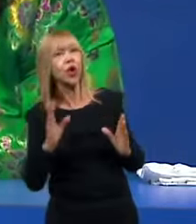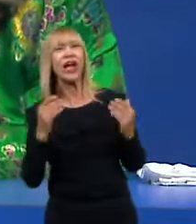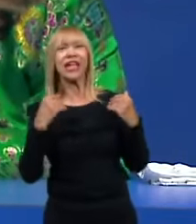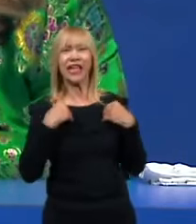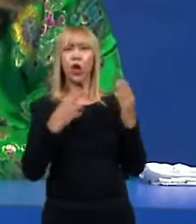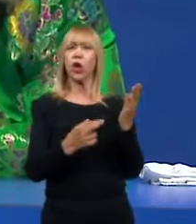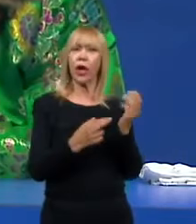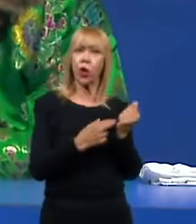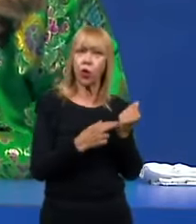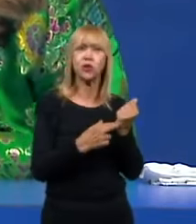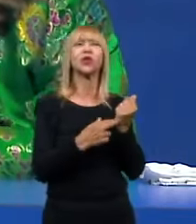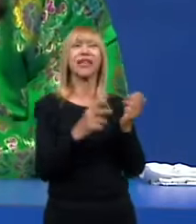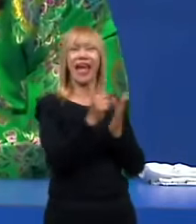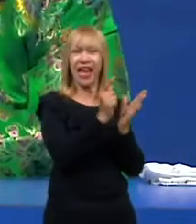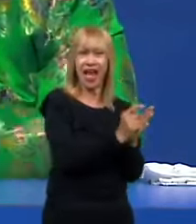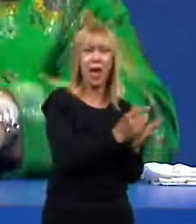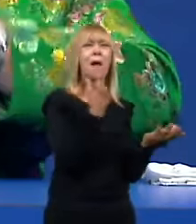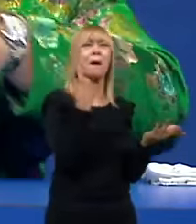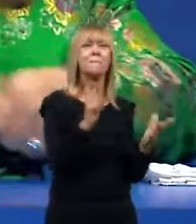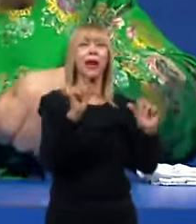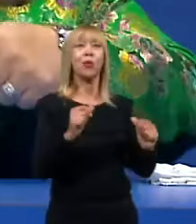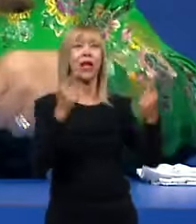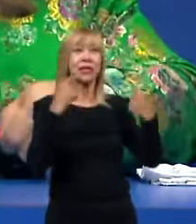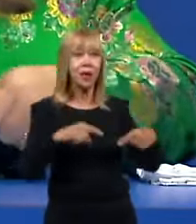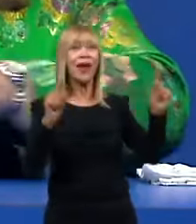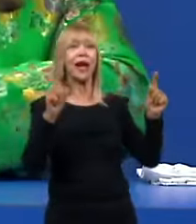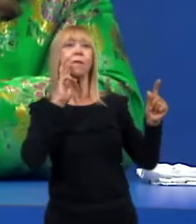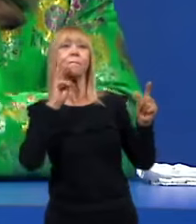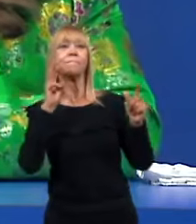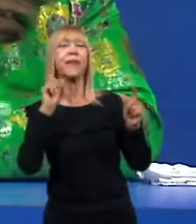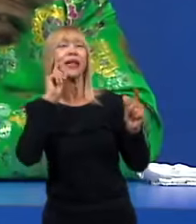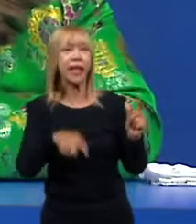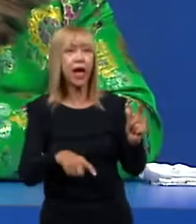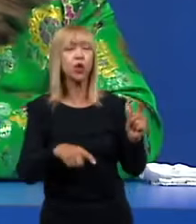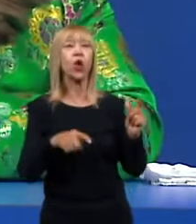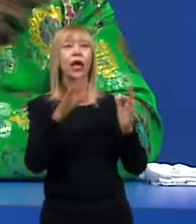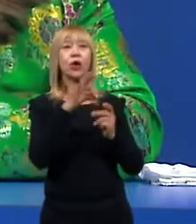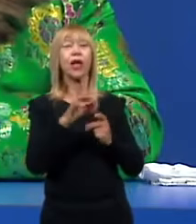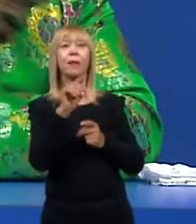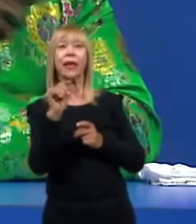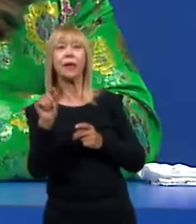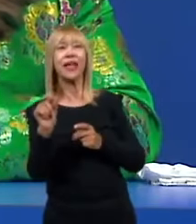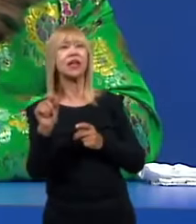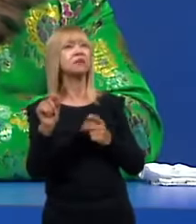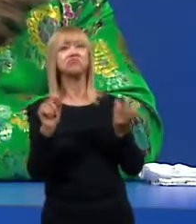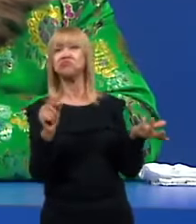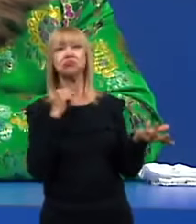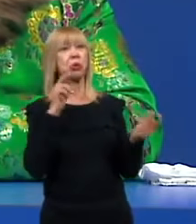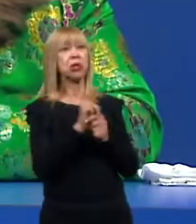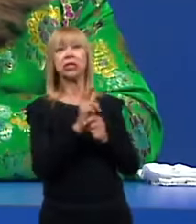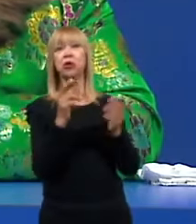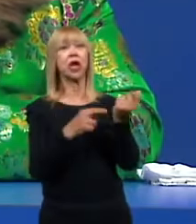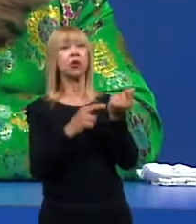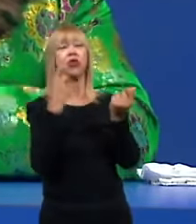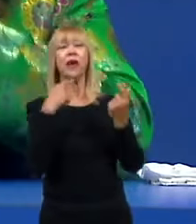los recursos en ley para hacer valer el mandato electoral de las elecciones del 2020, no ha utilizado esos recursos